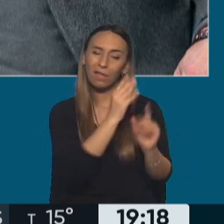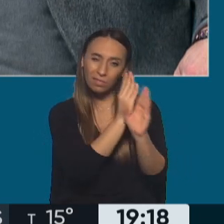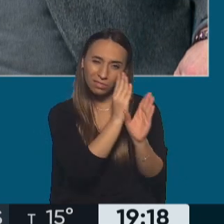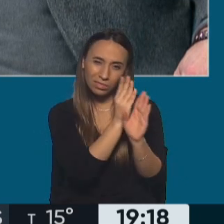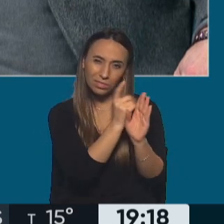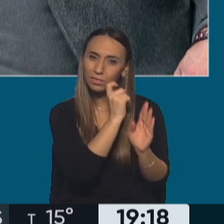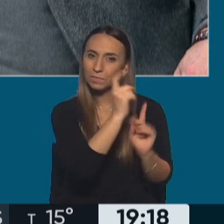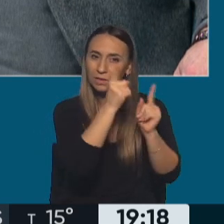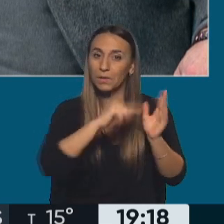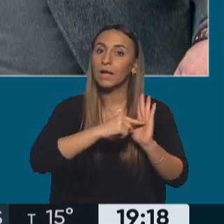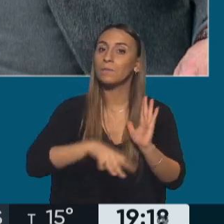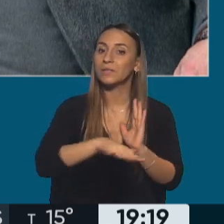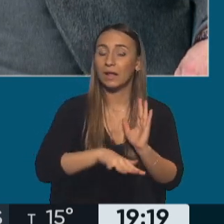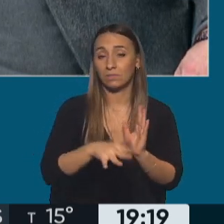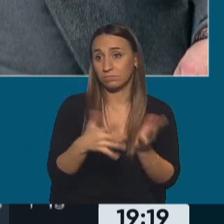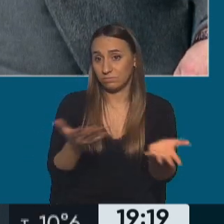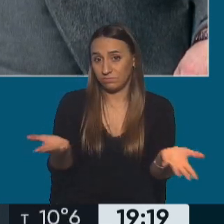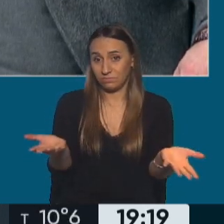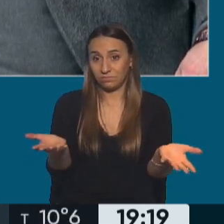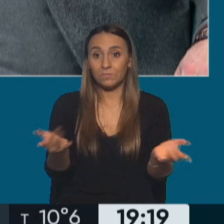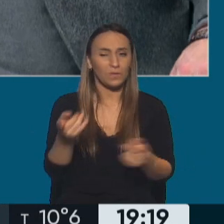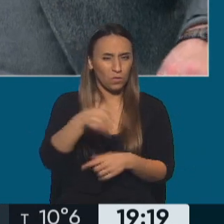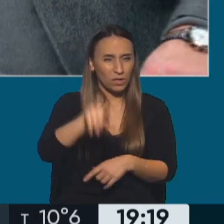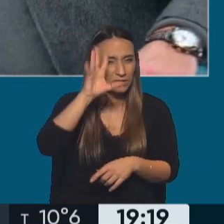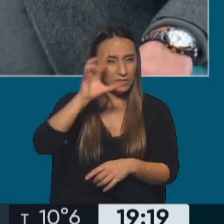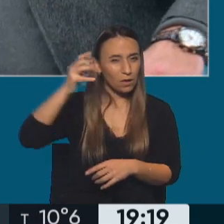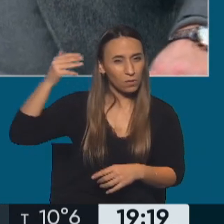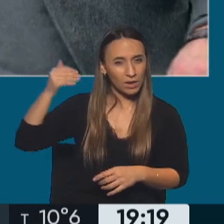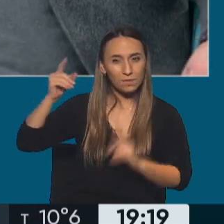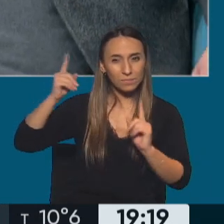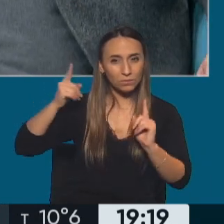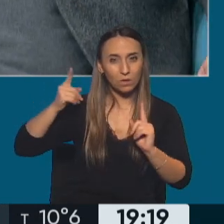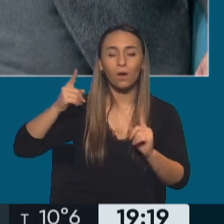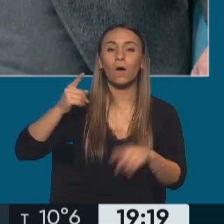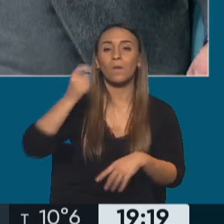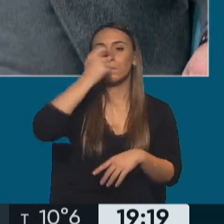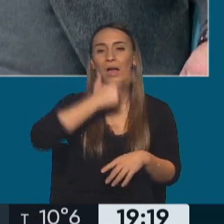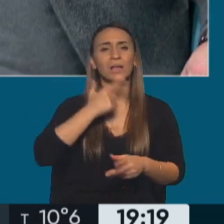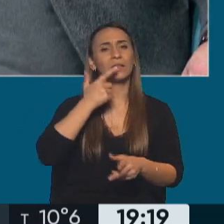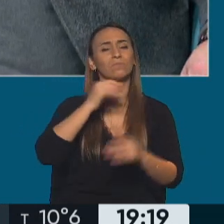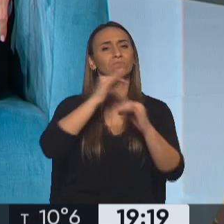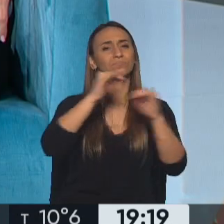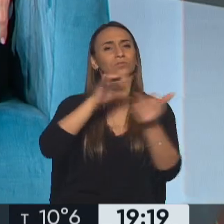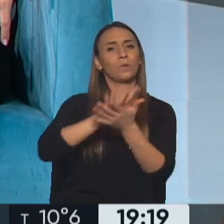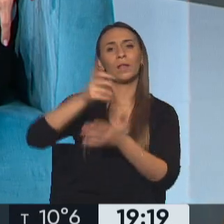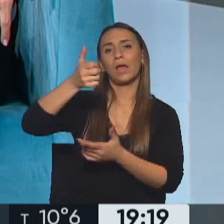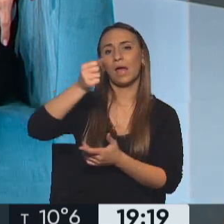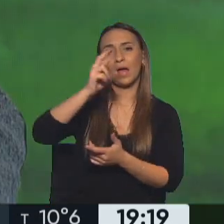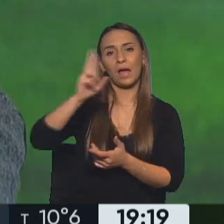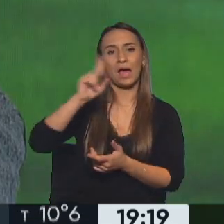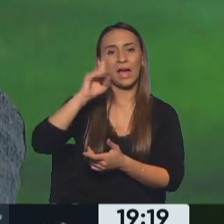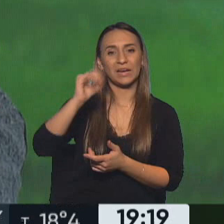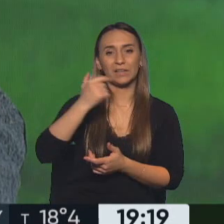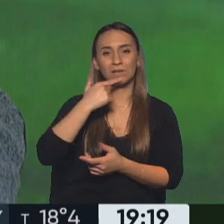duda que hay una autorización bueno ustedes se acuerdan de aquella definición de macri sobre arribas busquen el más